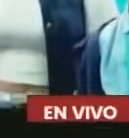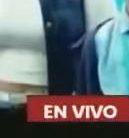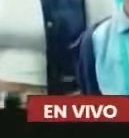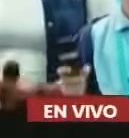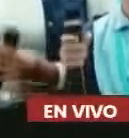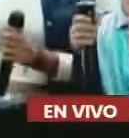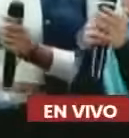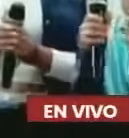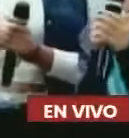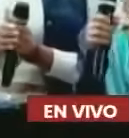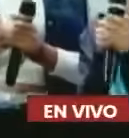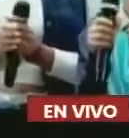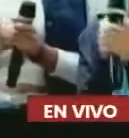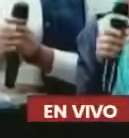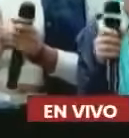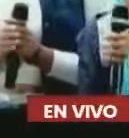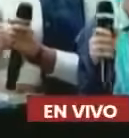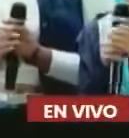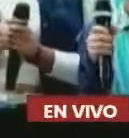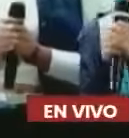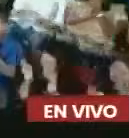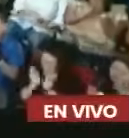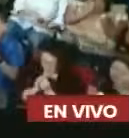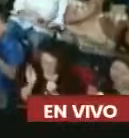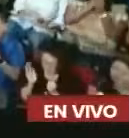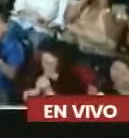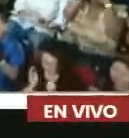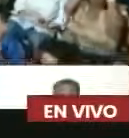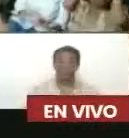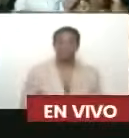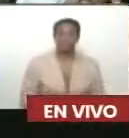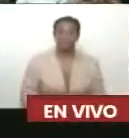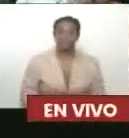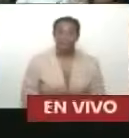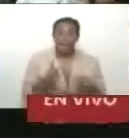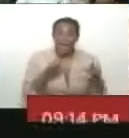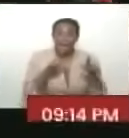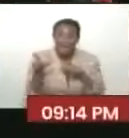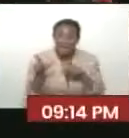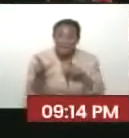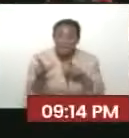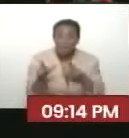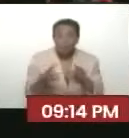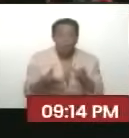manera fast-track para que voten el próximo domingo.